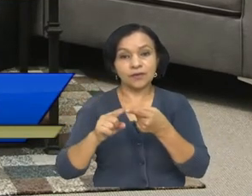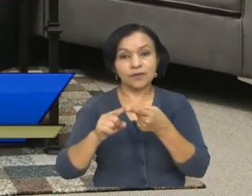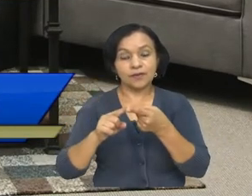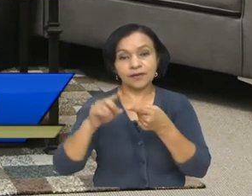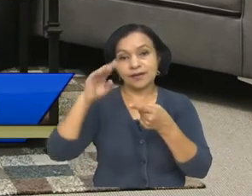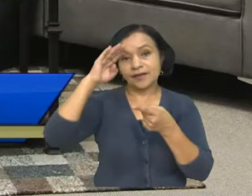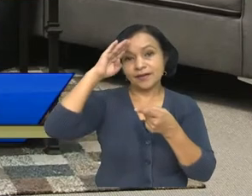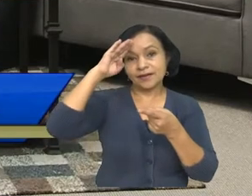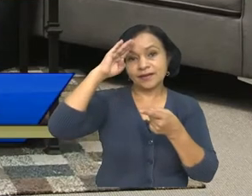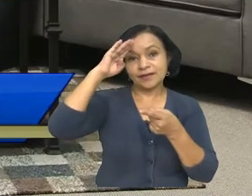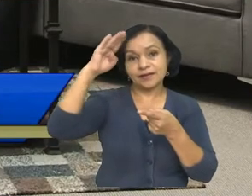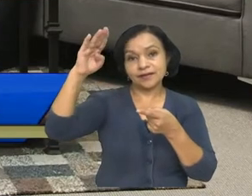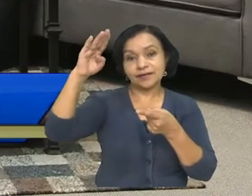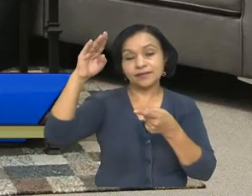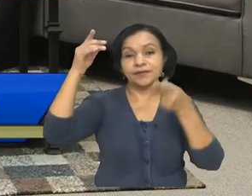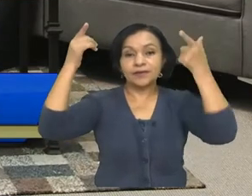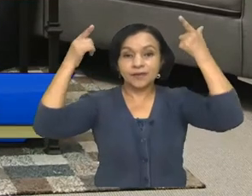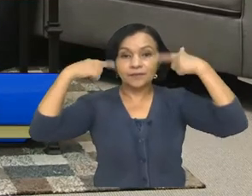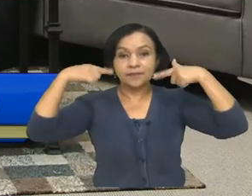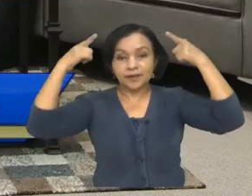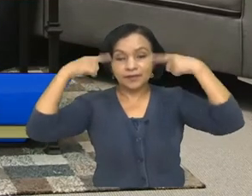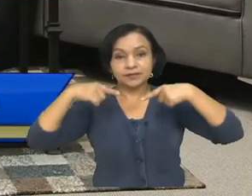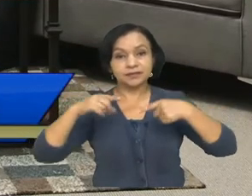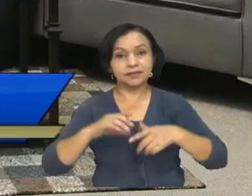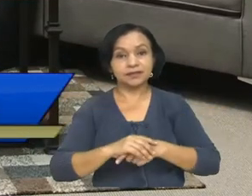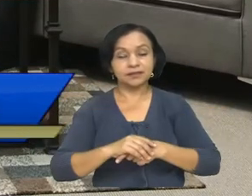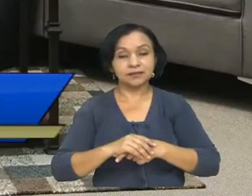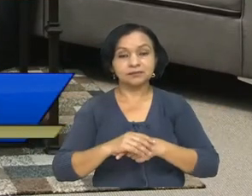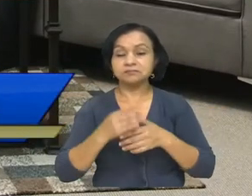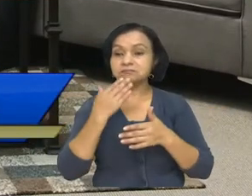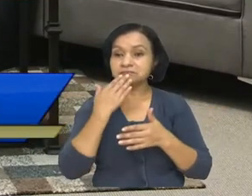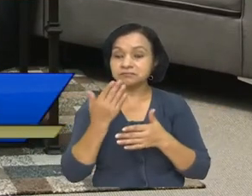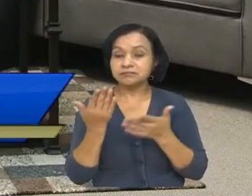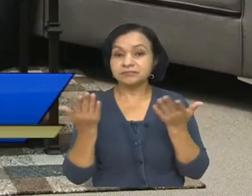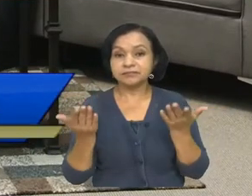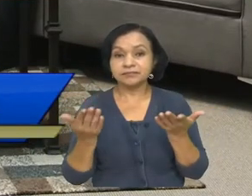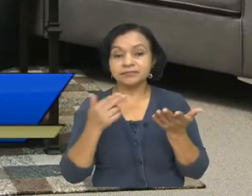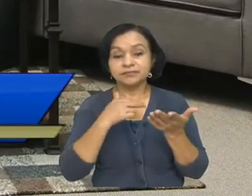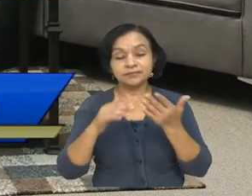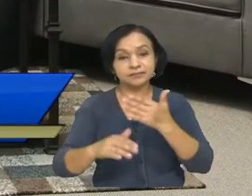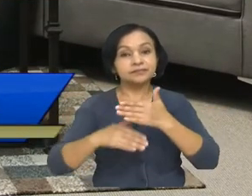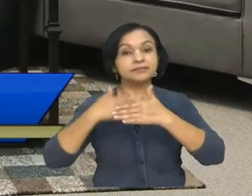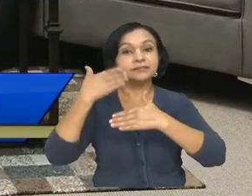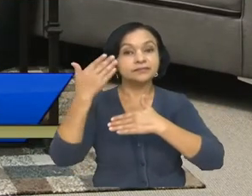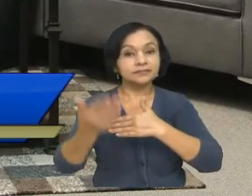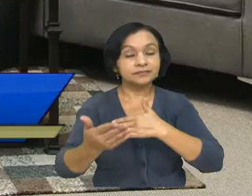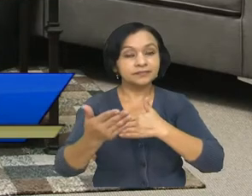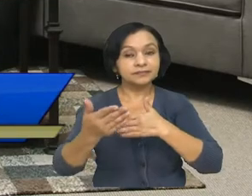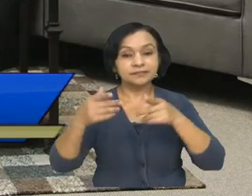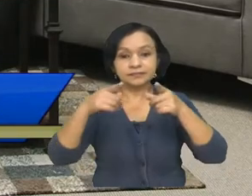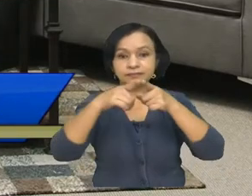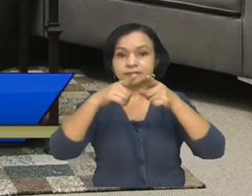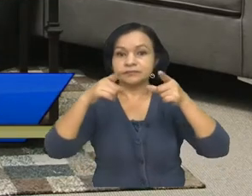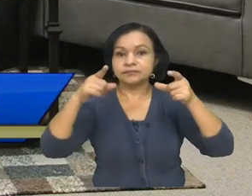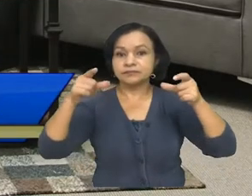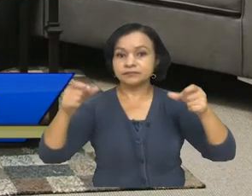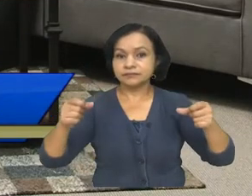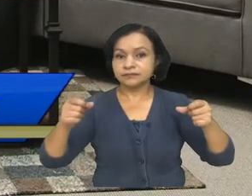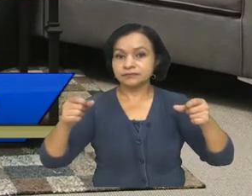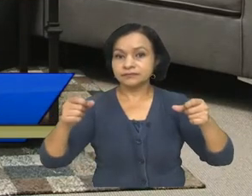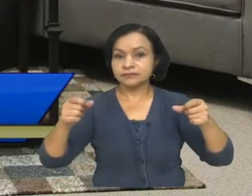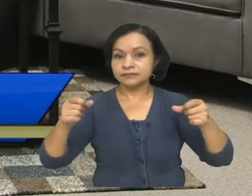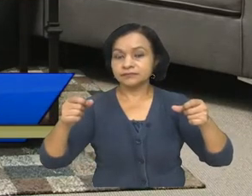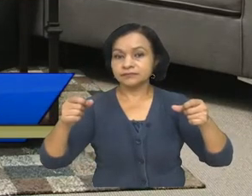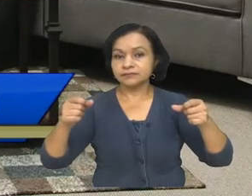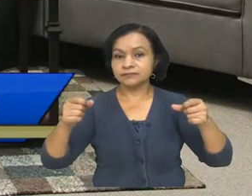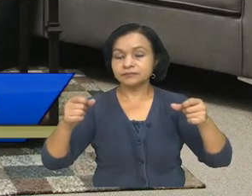jefe, uno de los jefes en Masaya. Entonces, bueno, como te digo, ya después a entrar a Managua, se